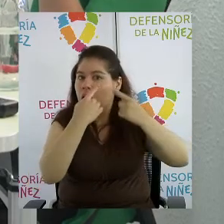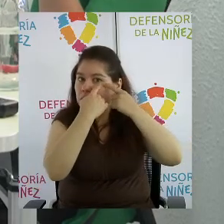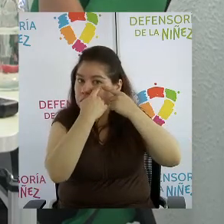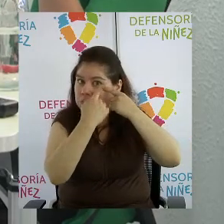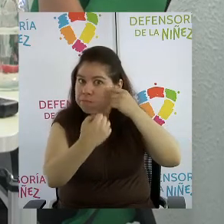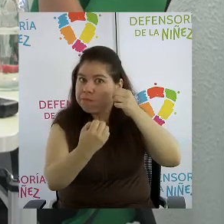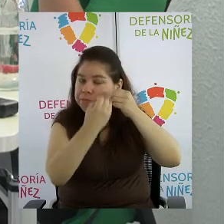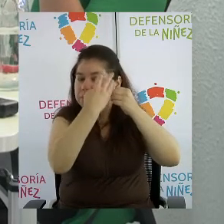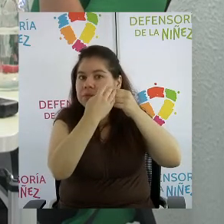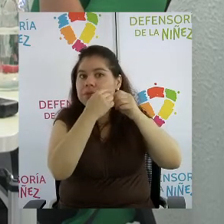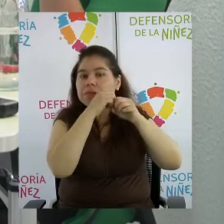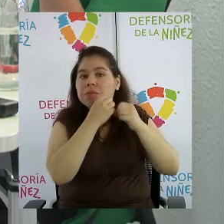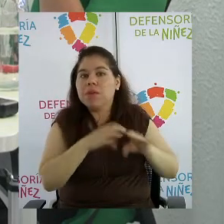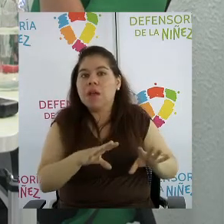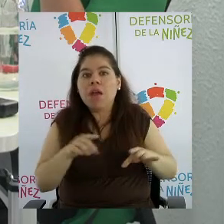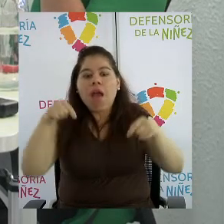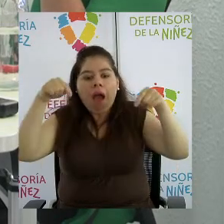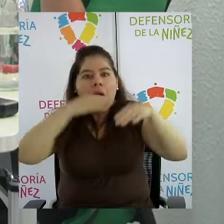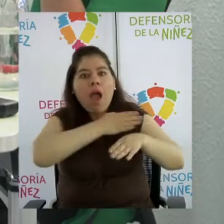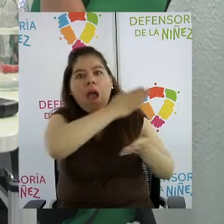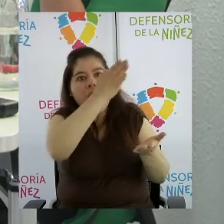hasta ahora no ha existido una